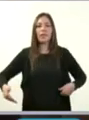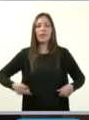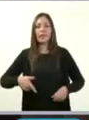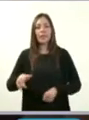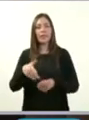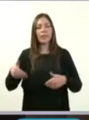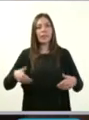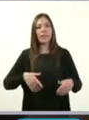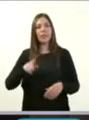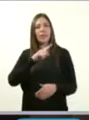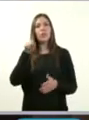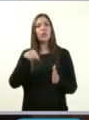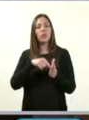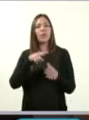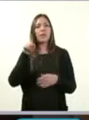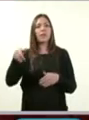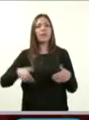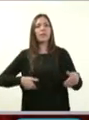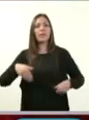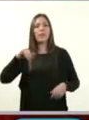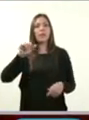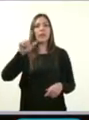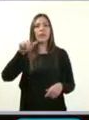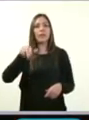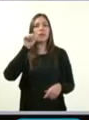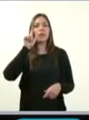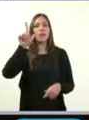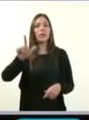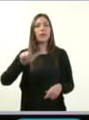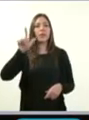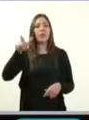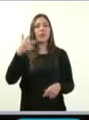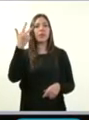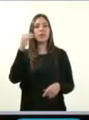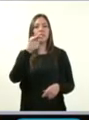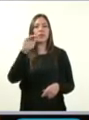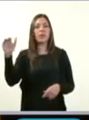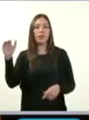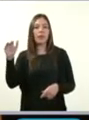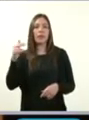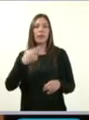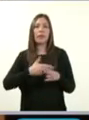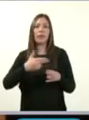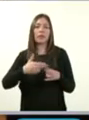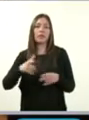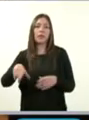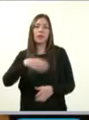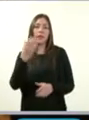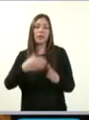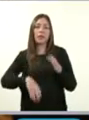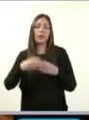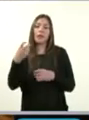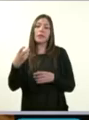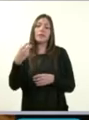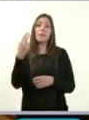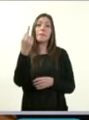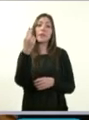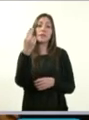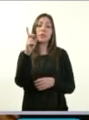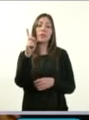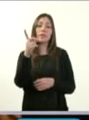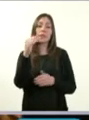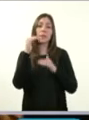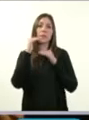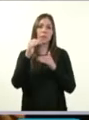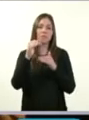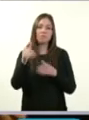dónde están. Estamos en el Teatro Milán todos los lunes a las 8:30 y los esperamos hasta fin de año, hasta el 25 de diciembre. Está increíble, la